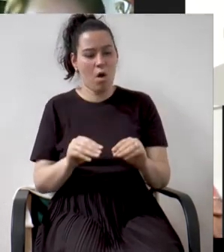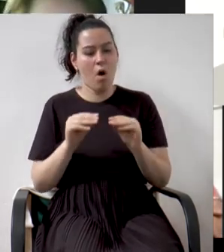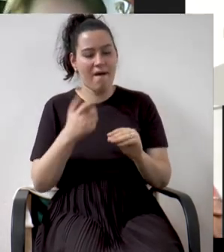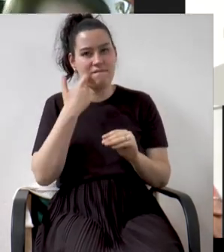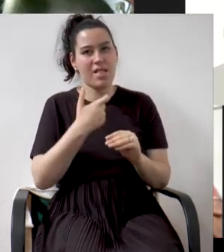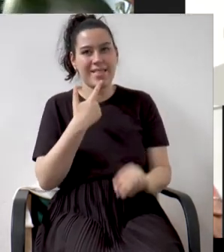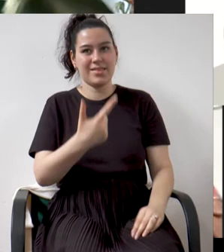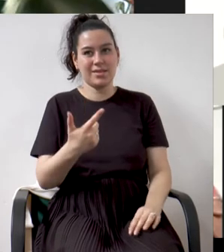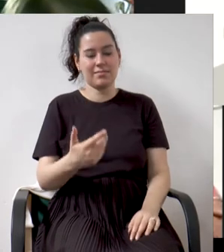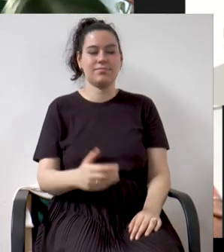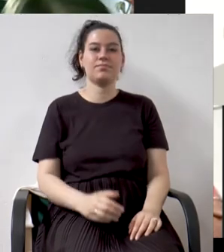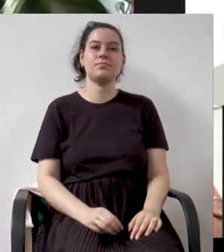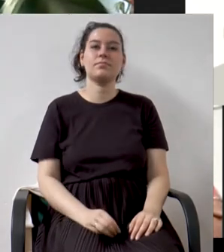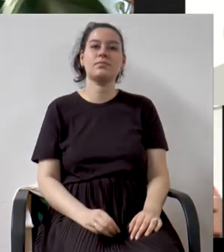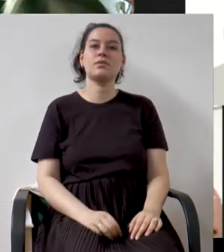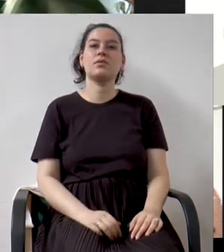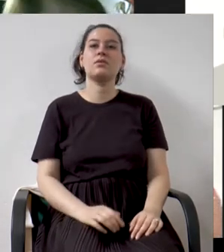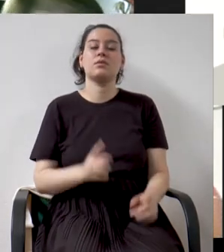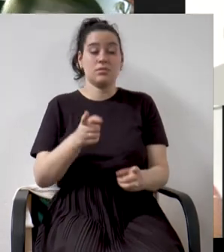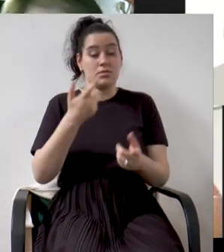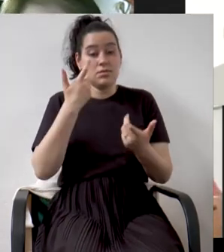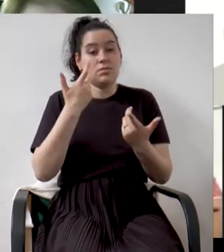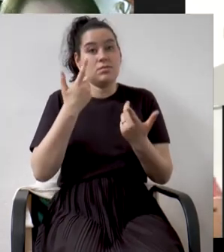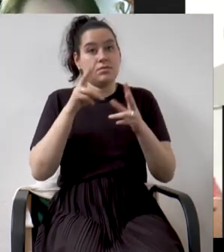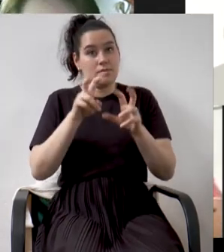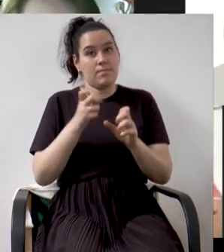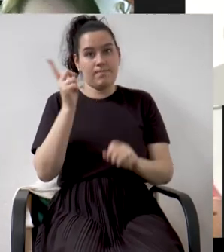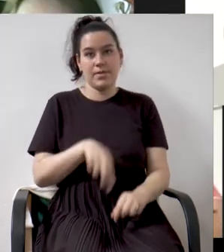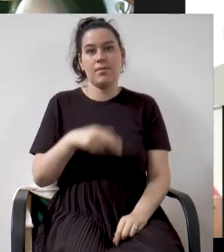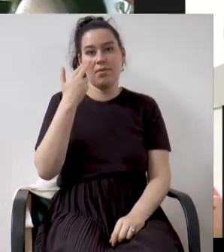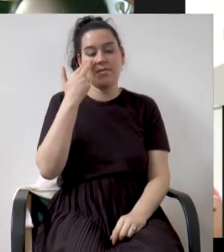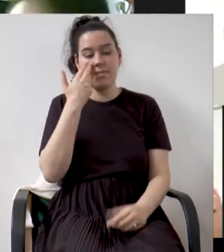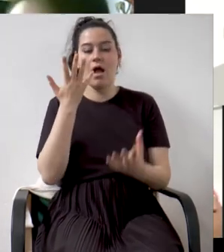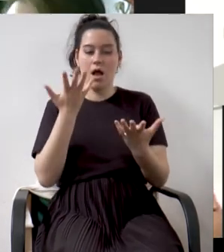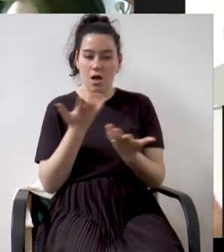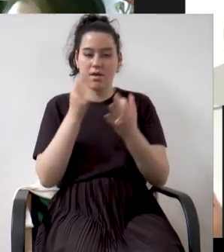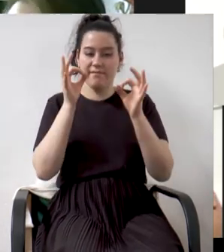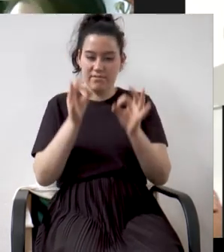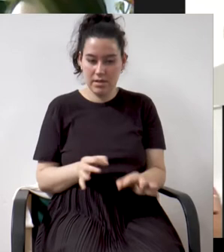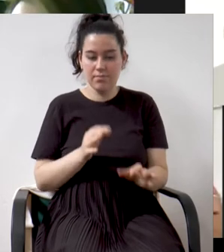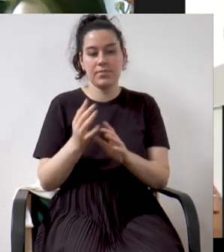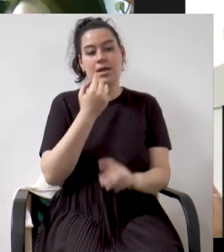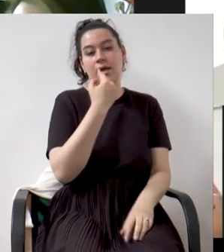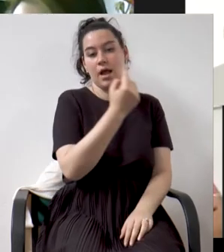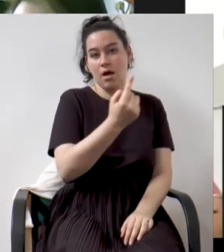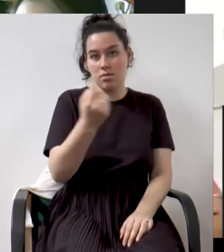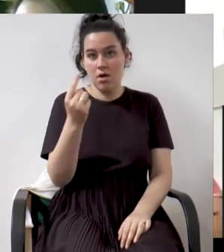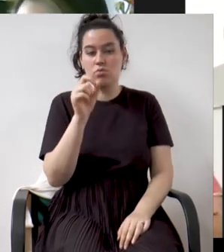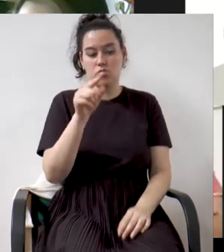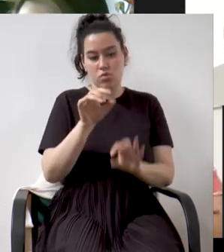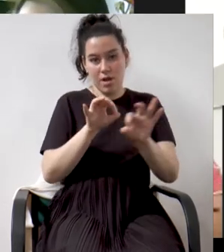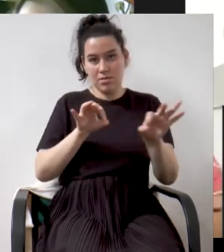compañeros anteriores, que realmente hacen a lo que son los CENURES. Ahora bien, cada uno tuvo sus estrategias,